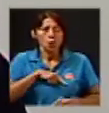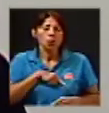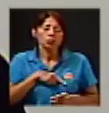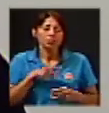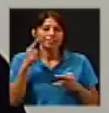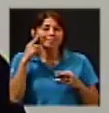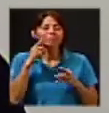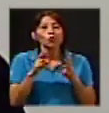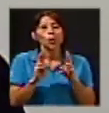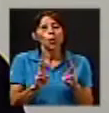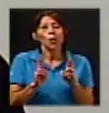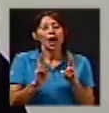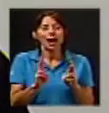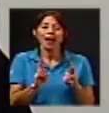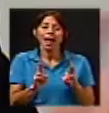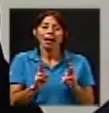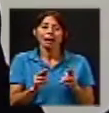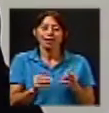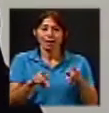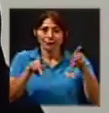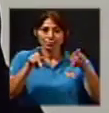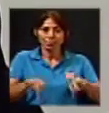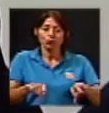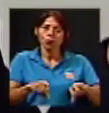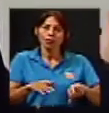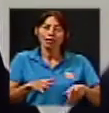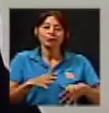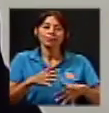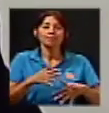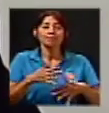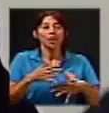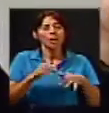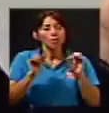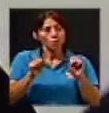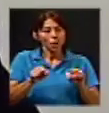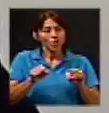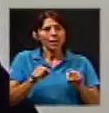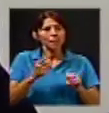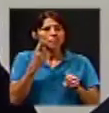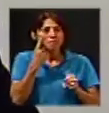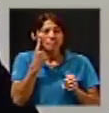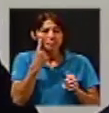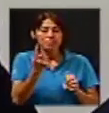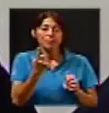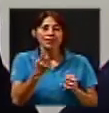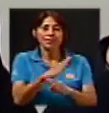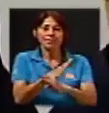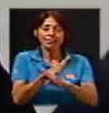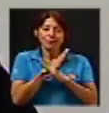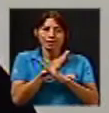que haya patriotismo en la Asamblea Legislativa y en los otros